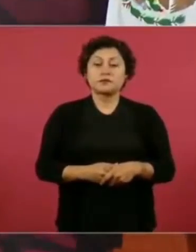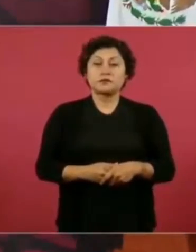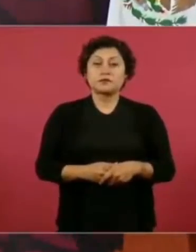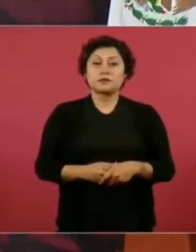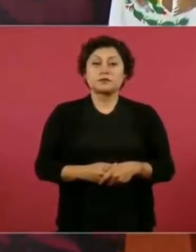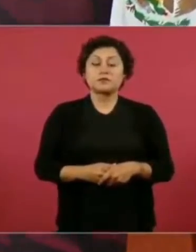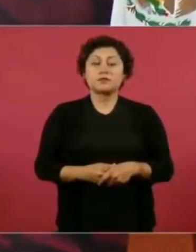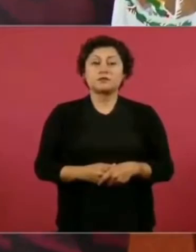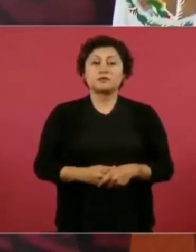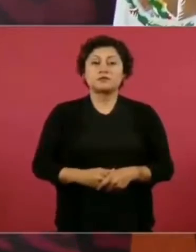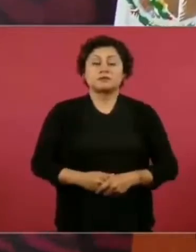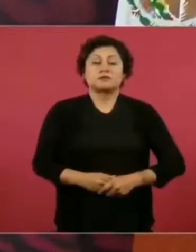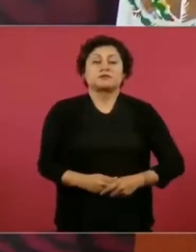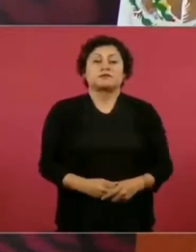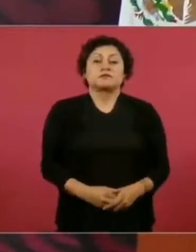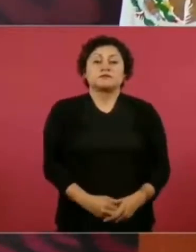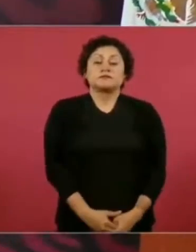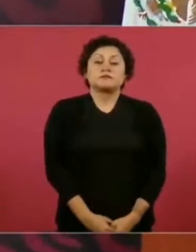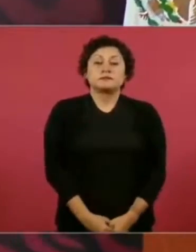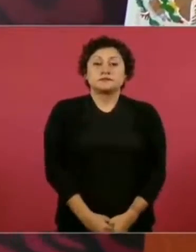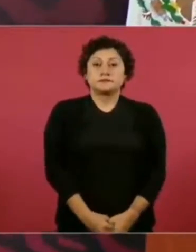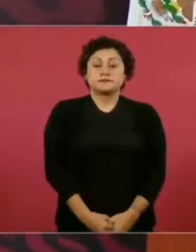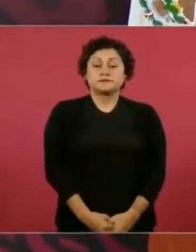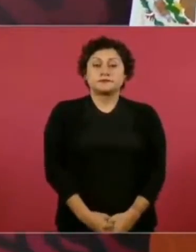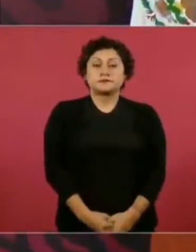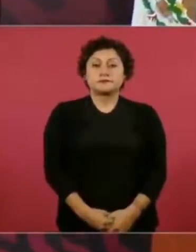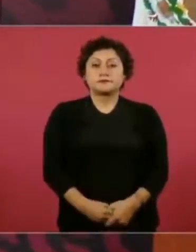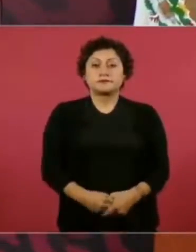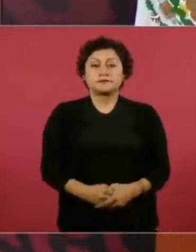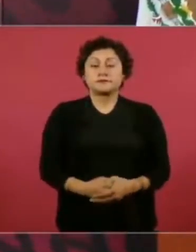en cuanto al salario,